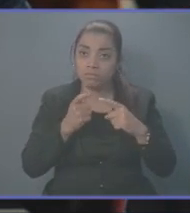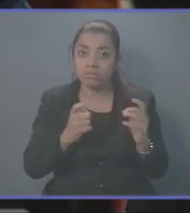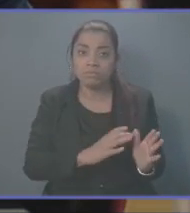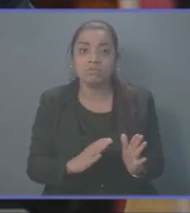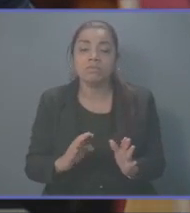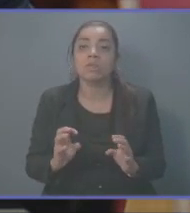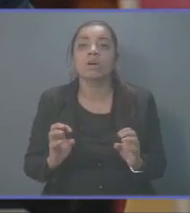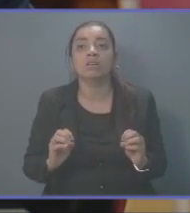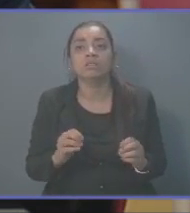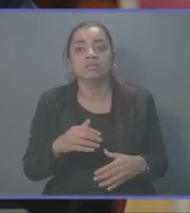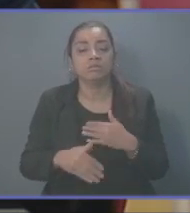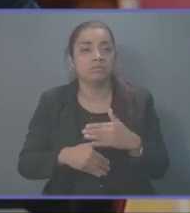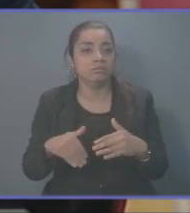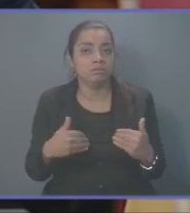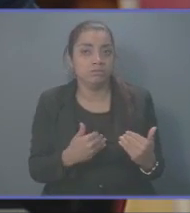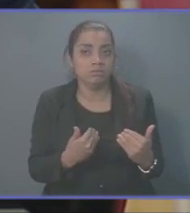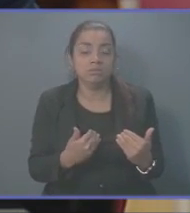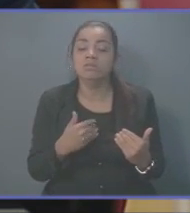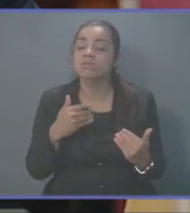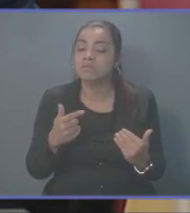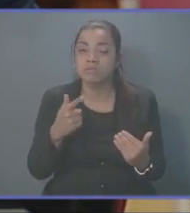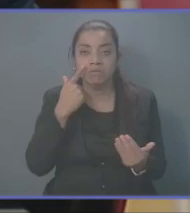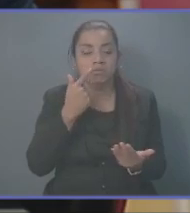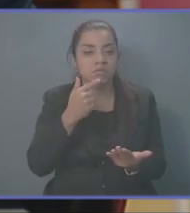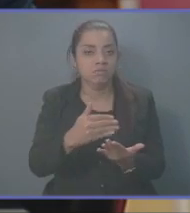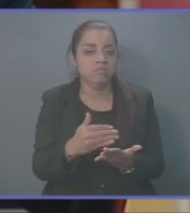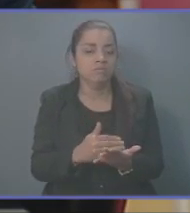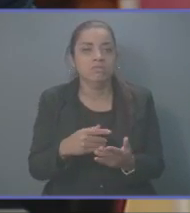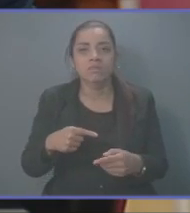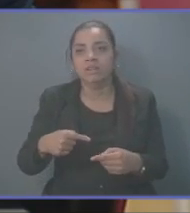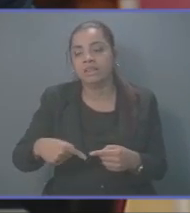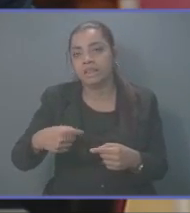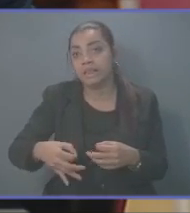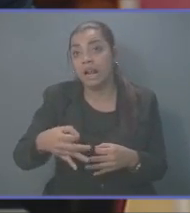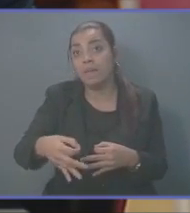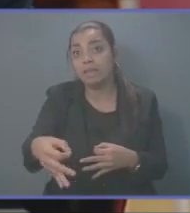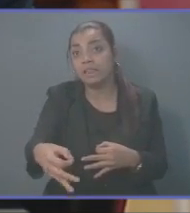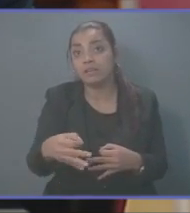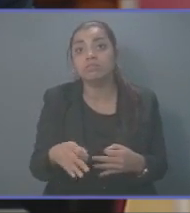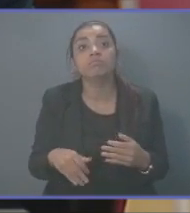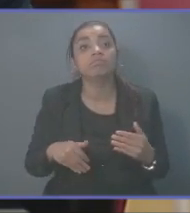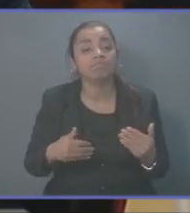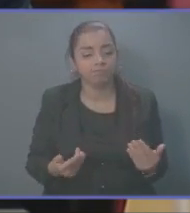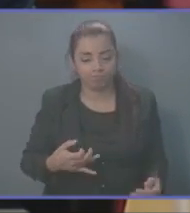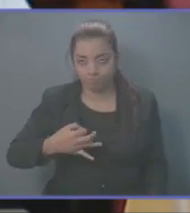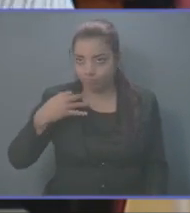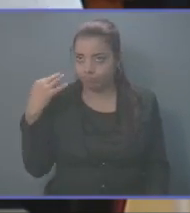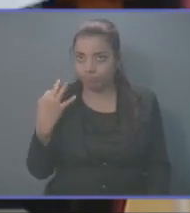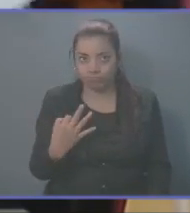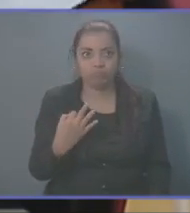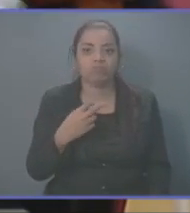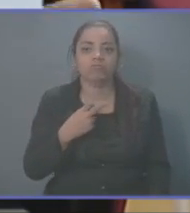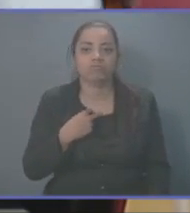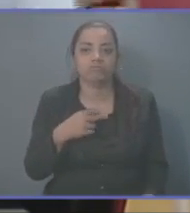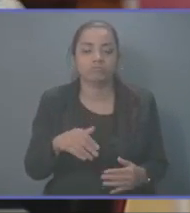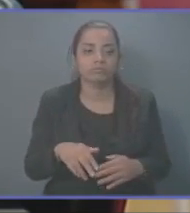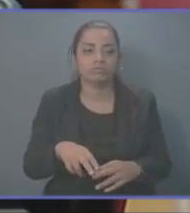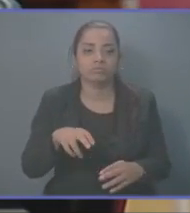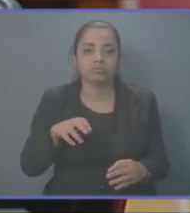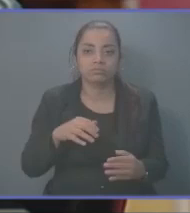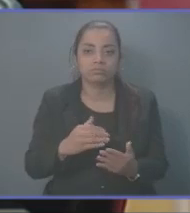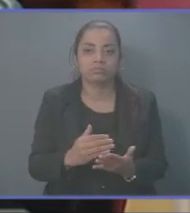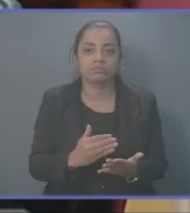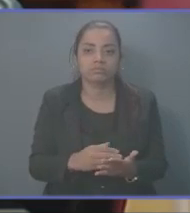procesos de amparo y estos se encuentran en trámite. Para ese efecto, deberá desistir ante